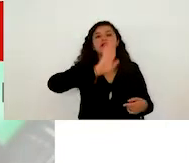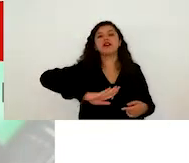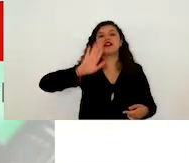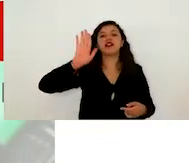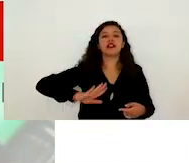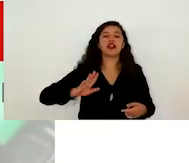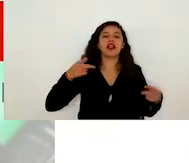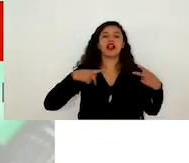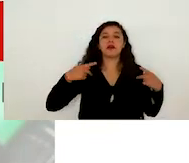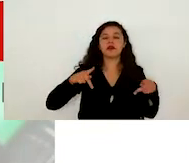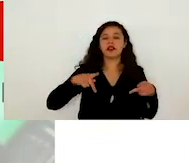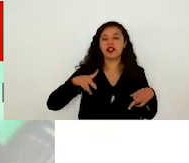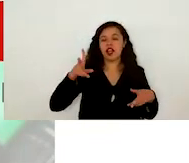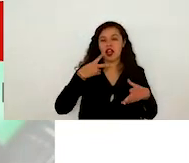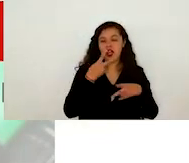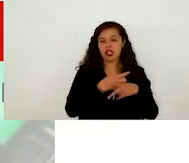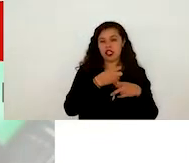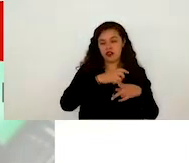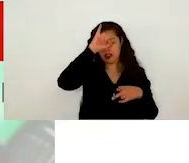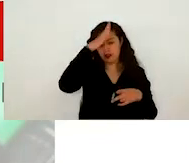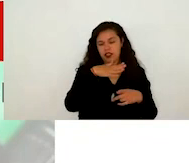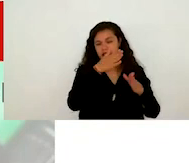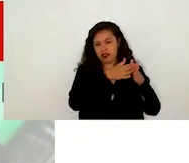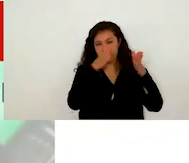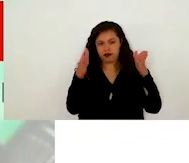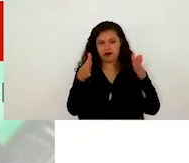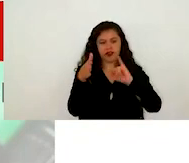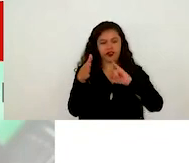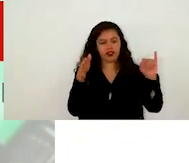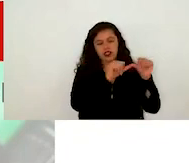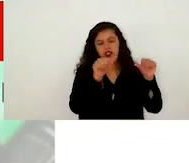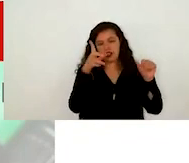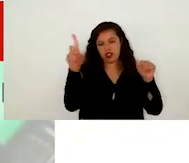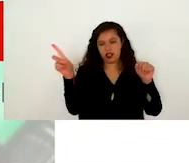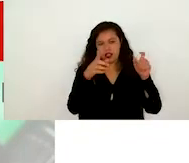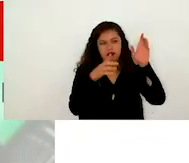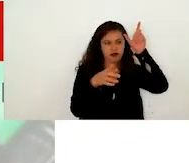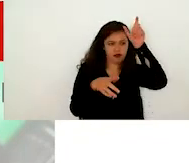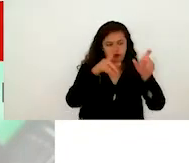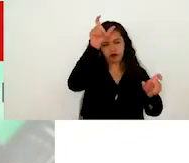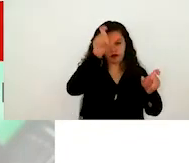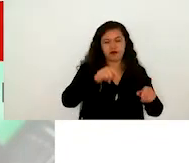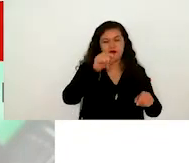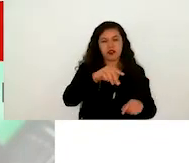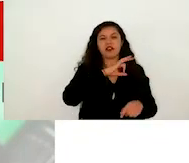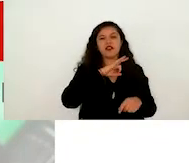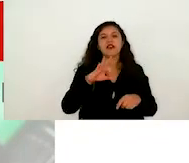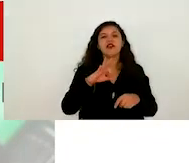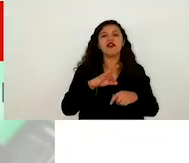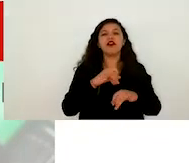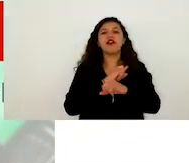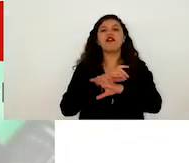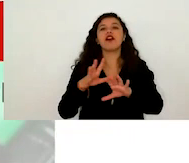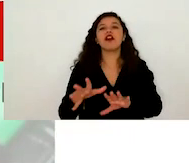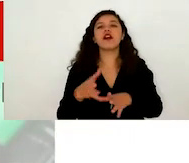persona y está en la segunda persona en la imagen de izquierda a derecha como que intenta ratificar dar la información lo más